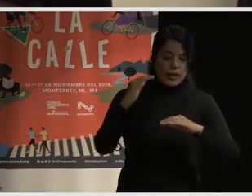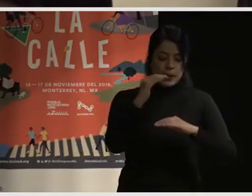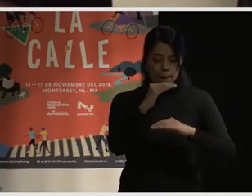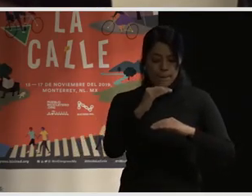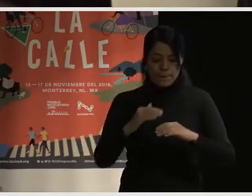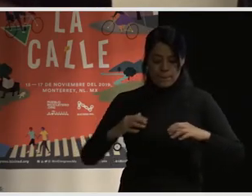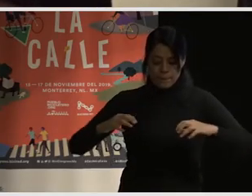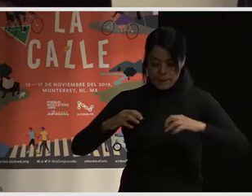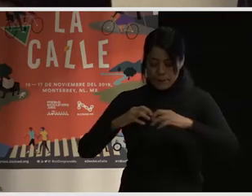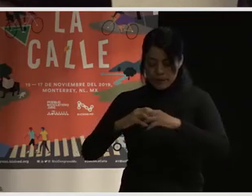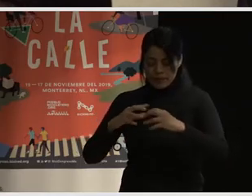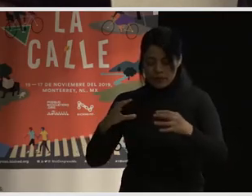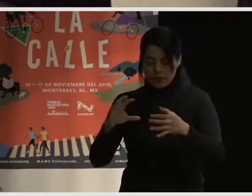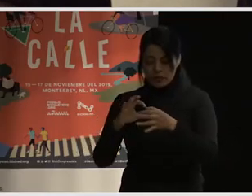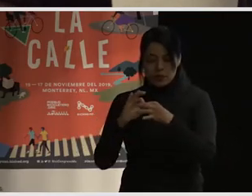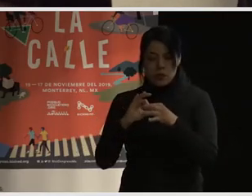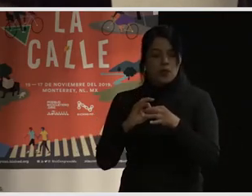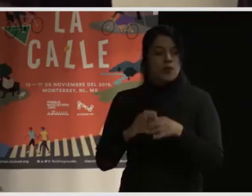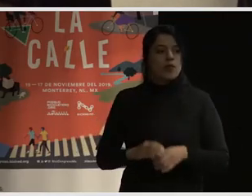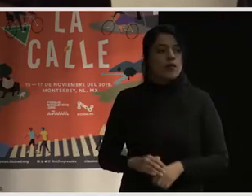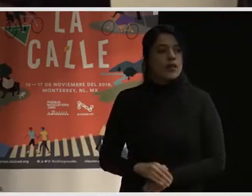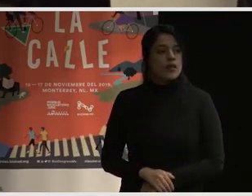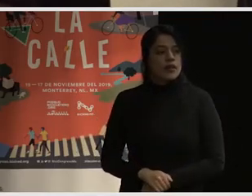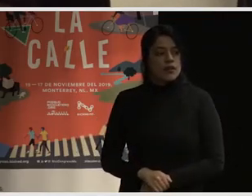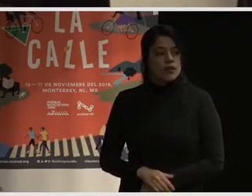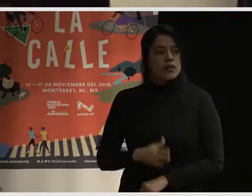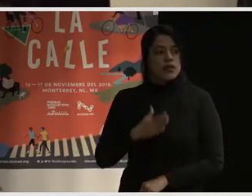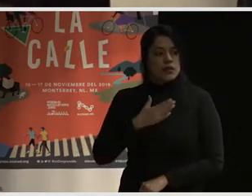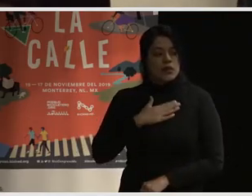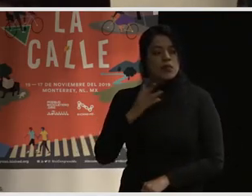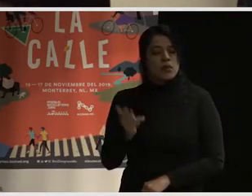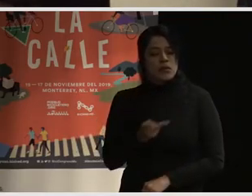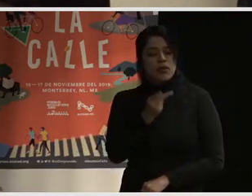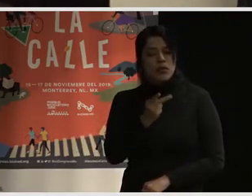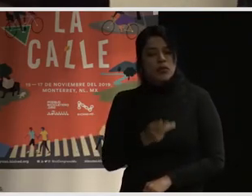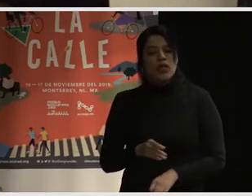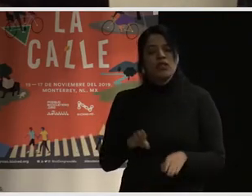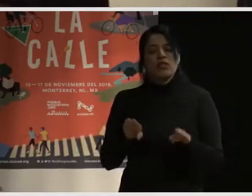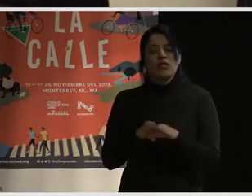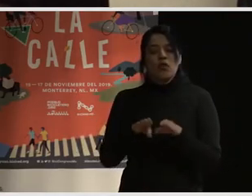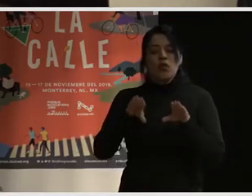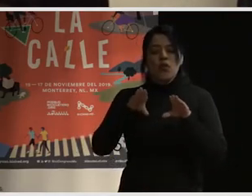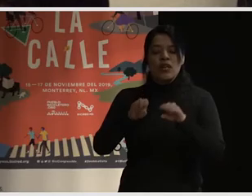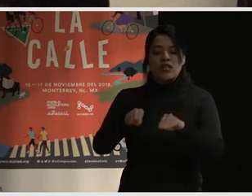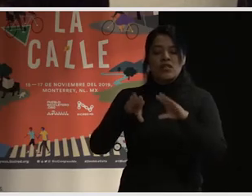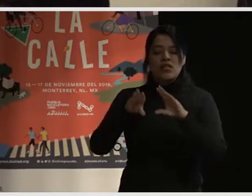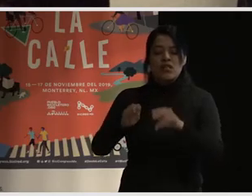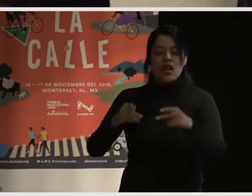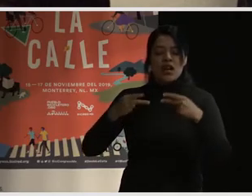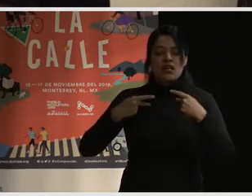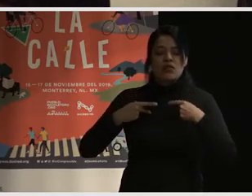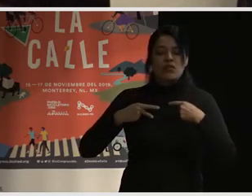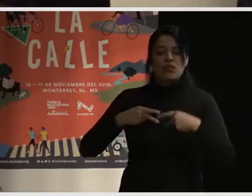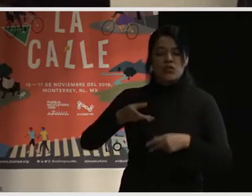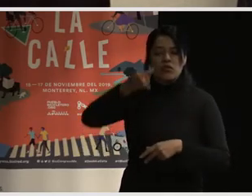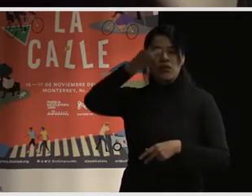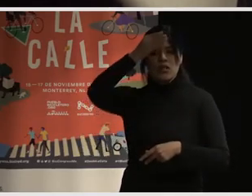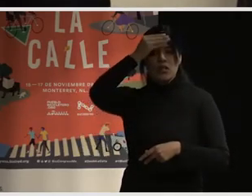esos de esos dos conceptos y eso es todo me pregunta cómo cómo educar a la población para estas nuevas